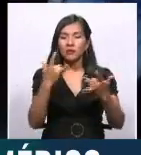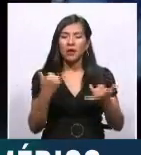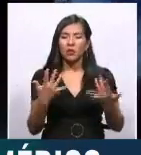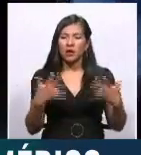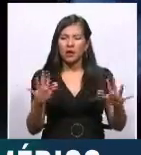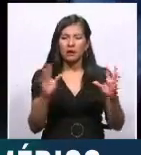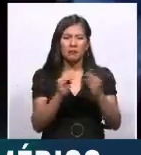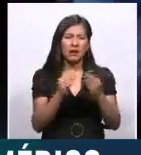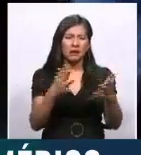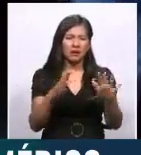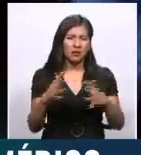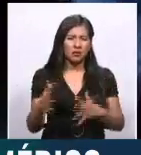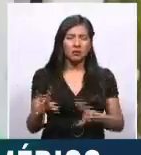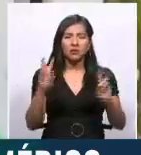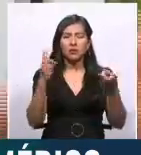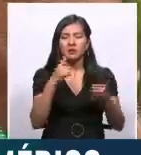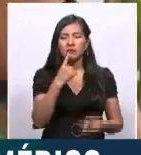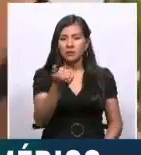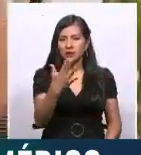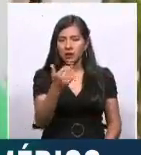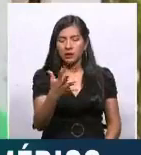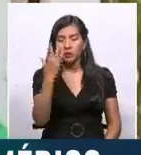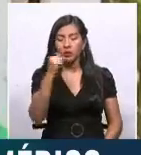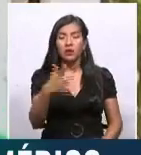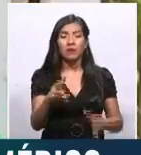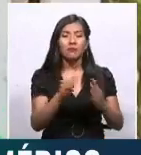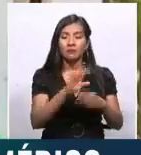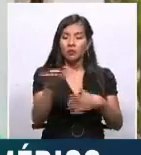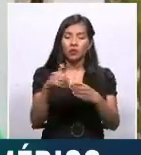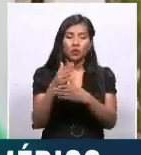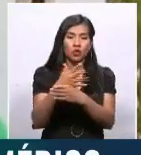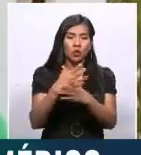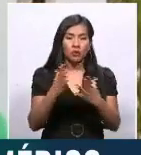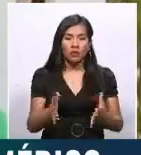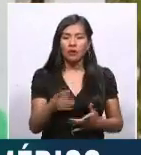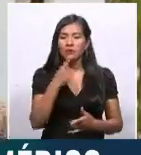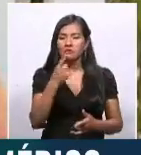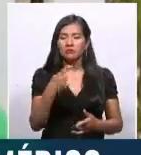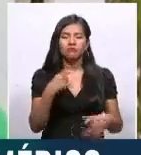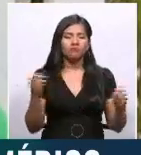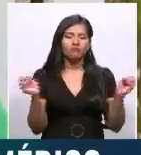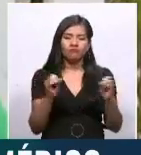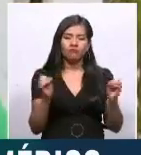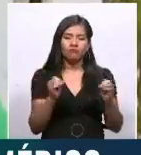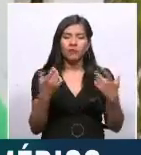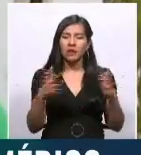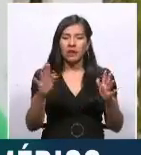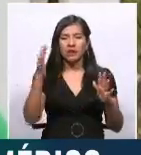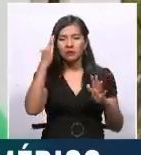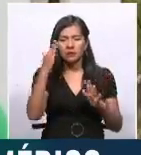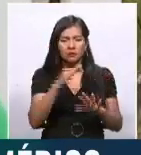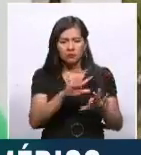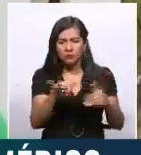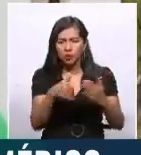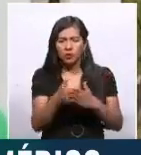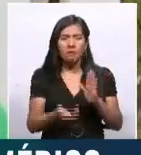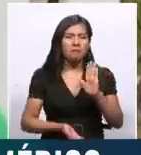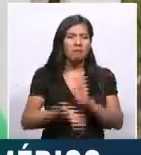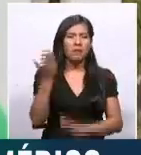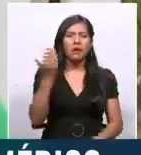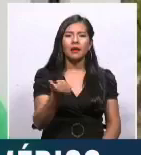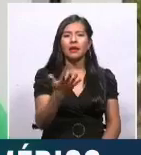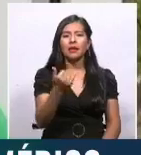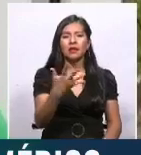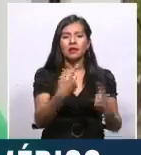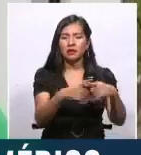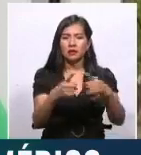15, fuera de lo que los compañeros no nos dicen nada, pero sabemos que son más de 15 casos. No nos han dado las garantías